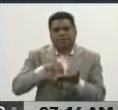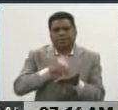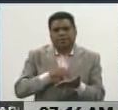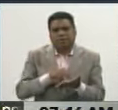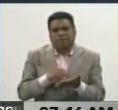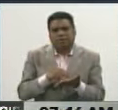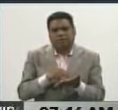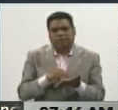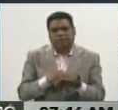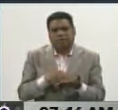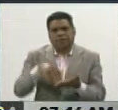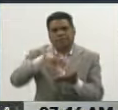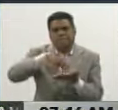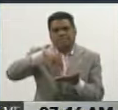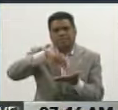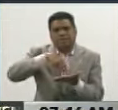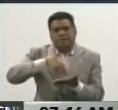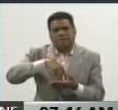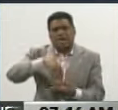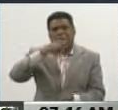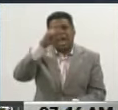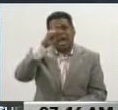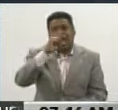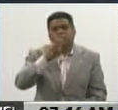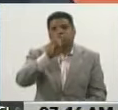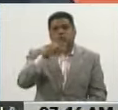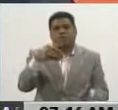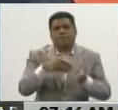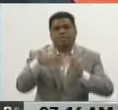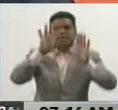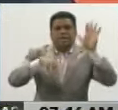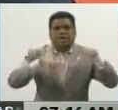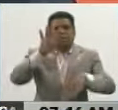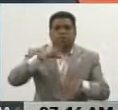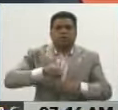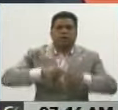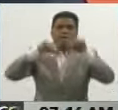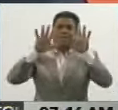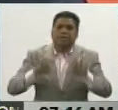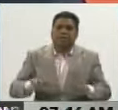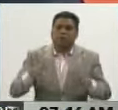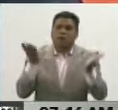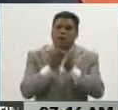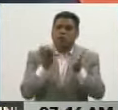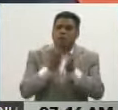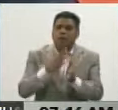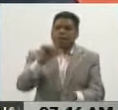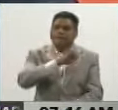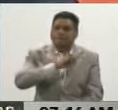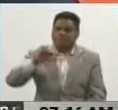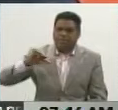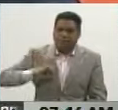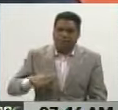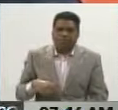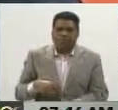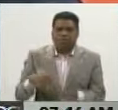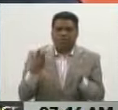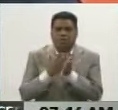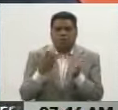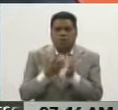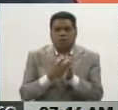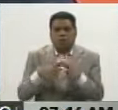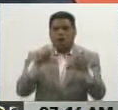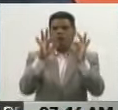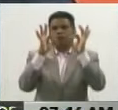el año 2014 paralizó colegios privados porque la educación pública, la educación oficial, estuvo